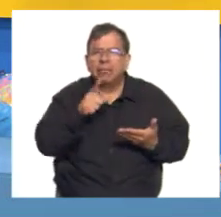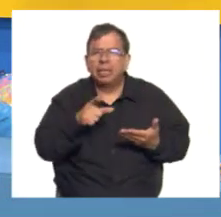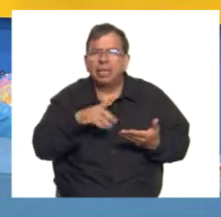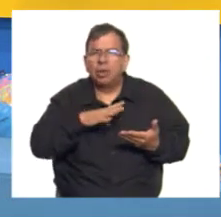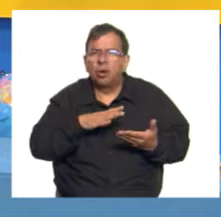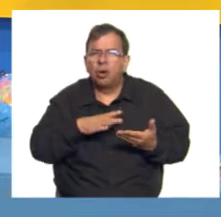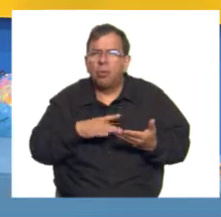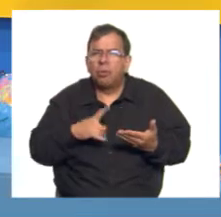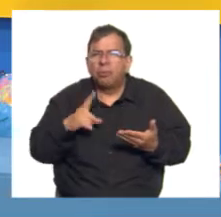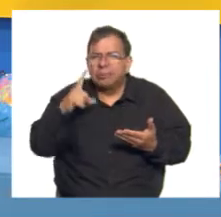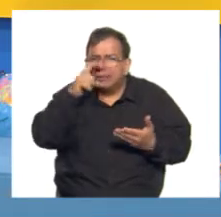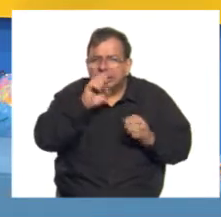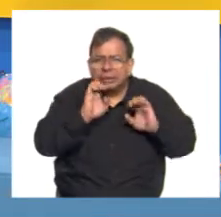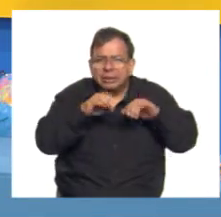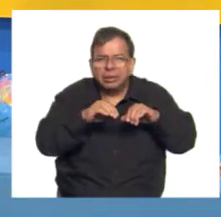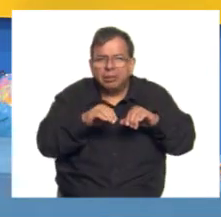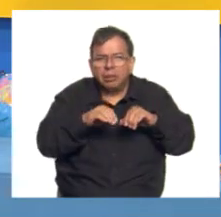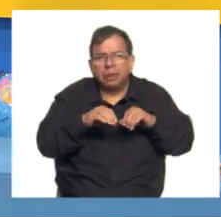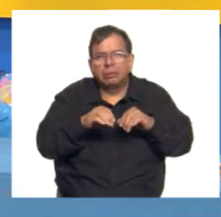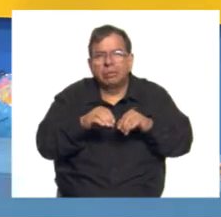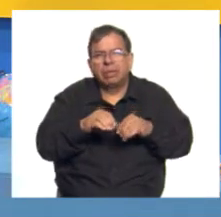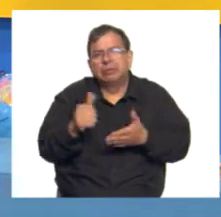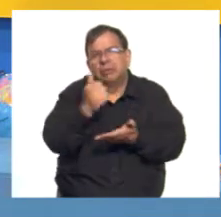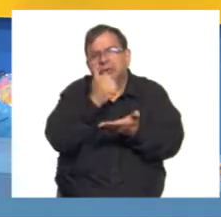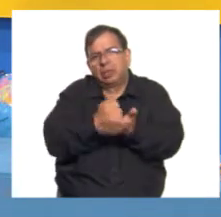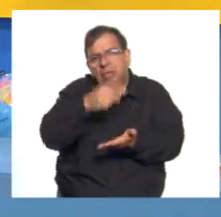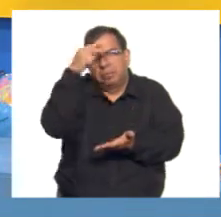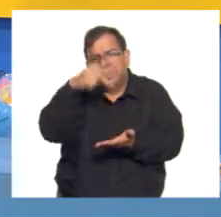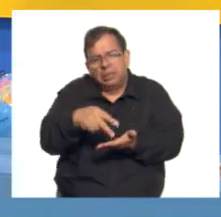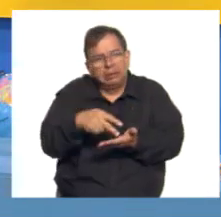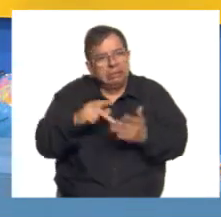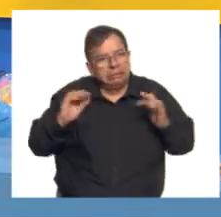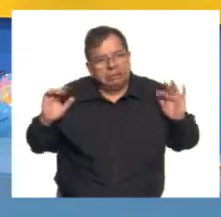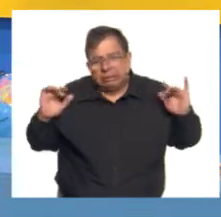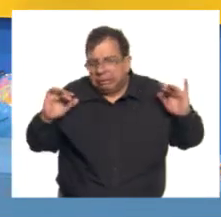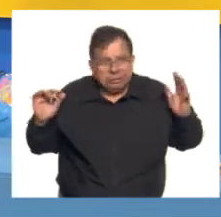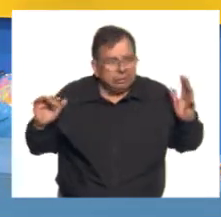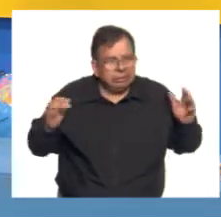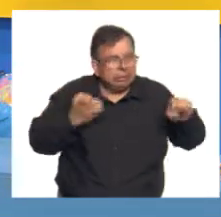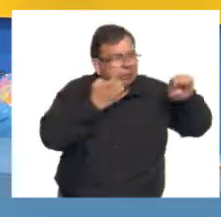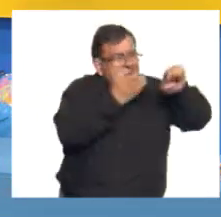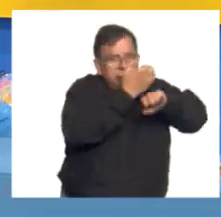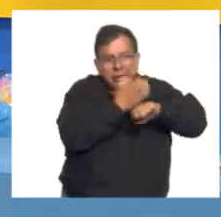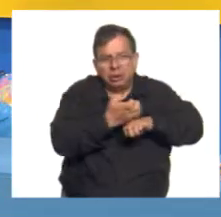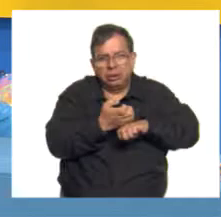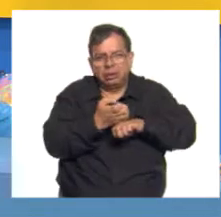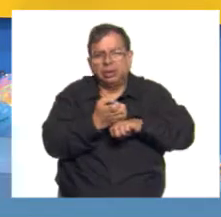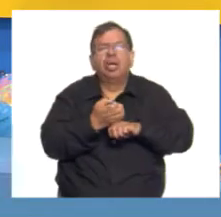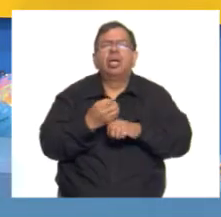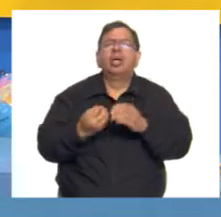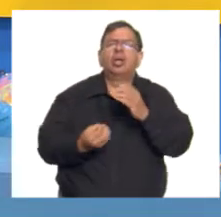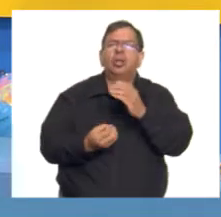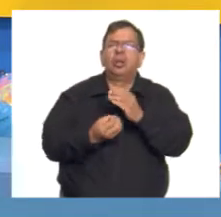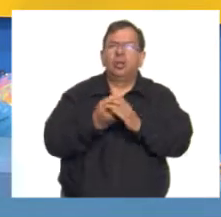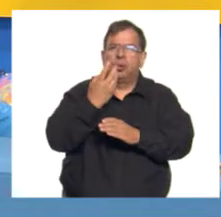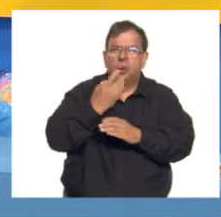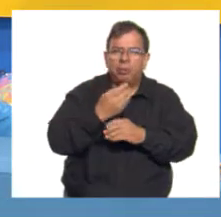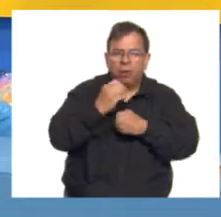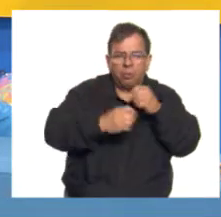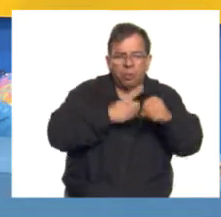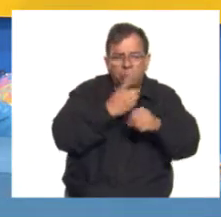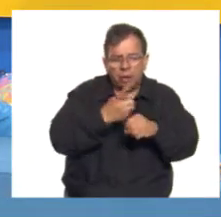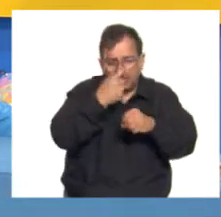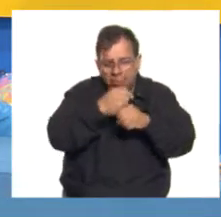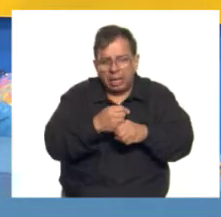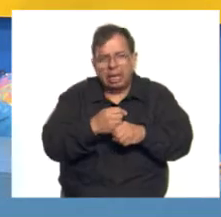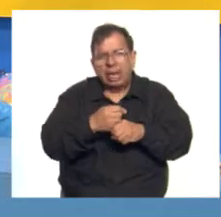el acceso a ella, pues porque estaba ubicada en la Ciudad de México. Así, para brindar nuevas opciones de educación superior que lograran